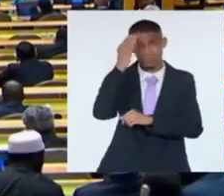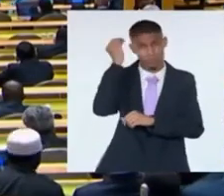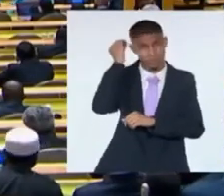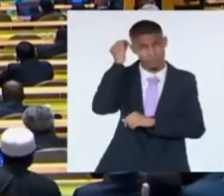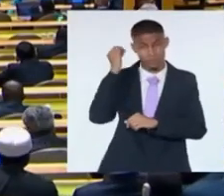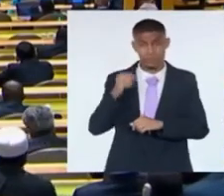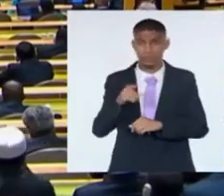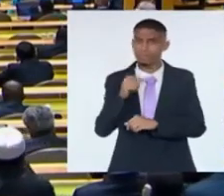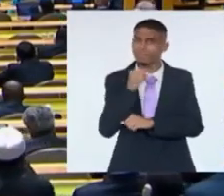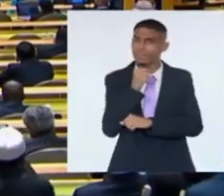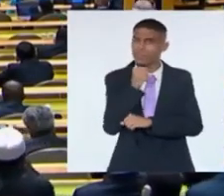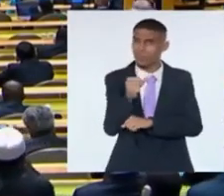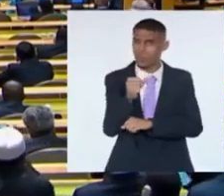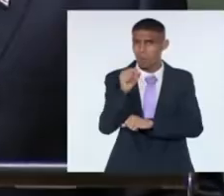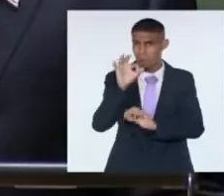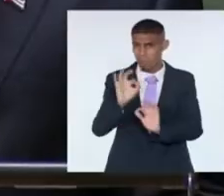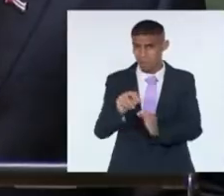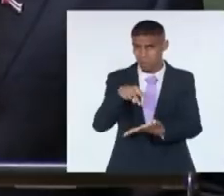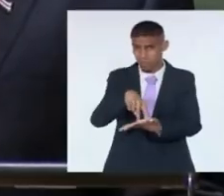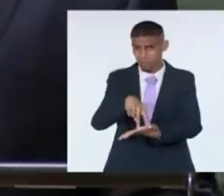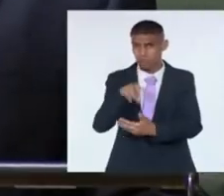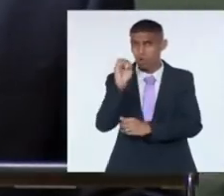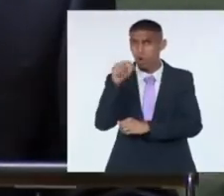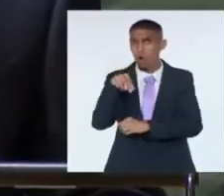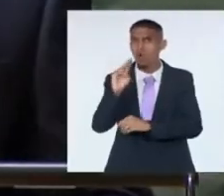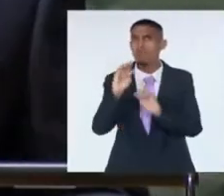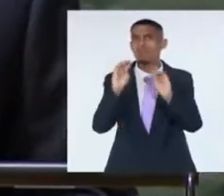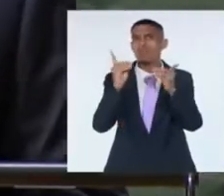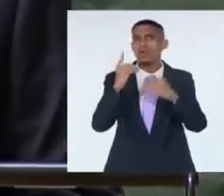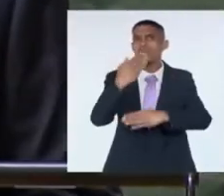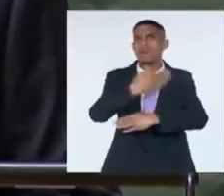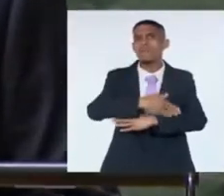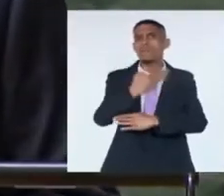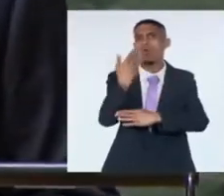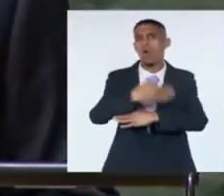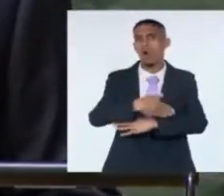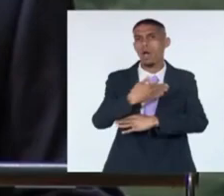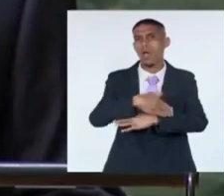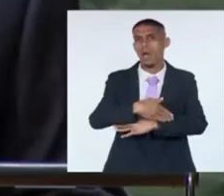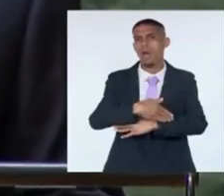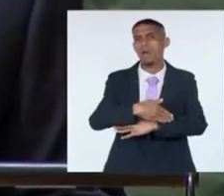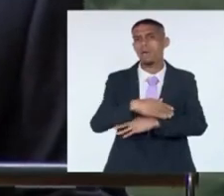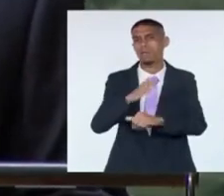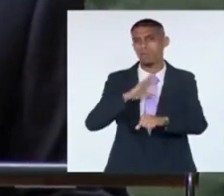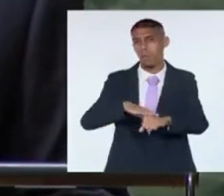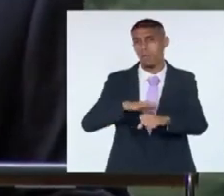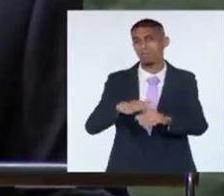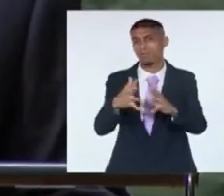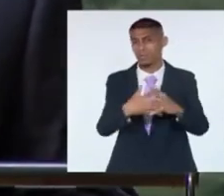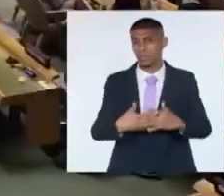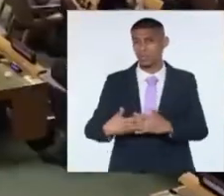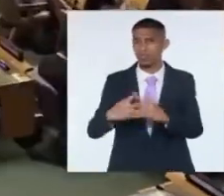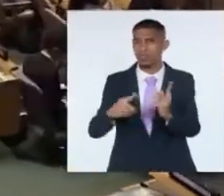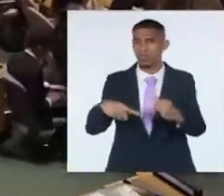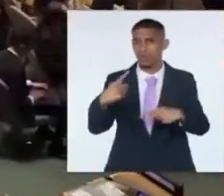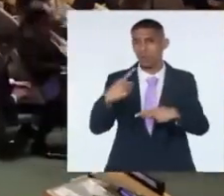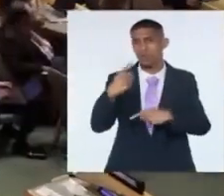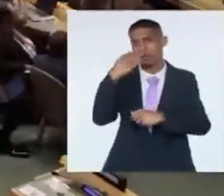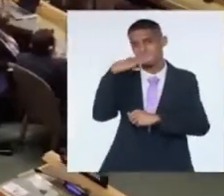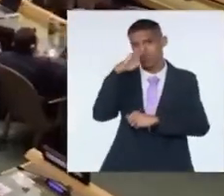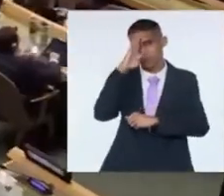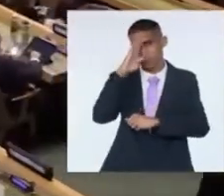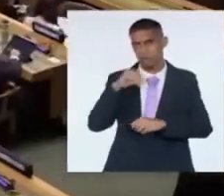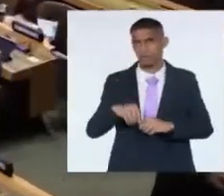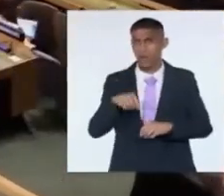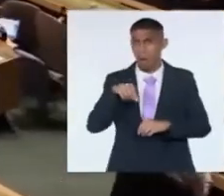denunció en esta Tribuna internacional la política de bloqueo impuesta por el gobierno de los Estados Unidos contra el pueblo cubano ahora